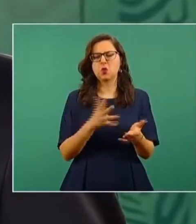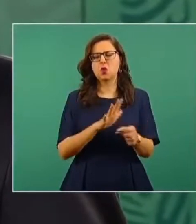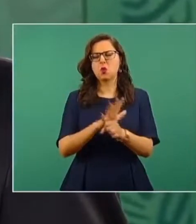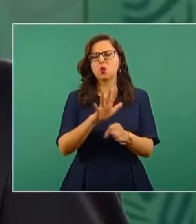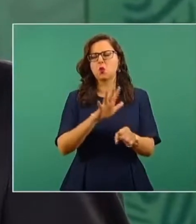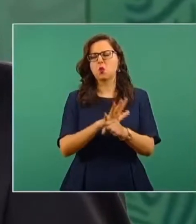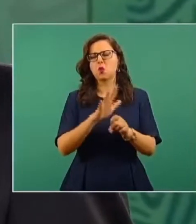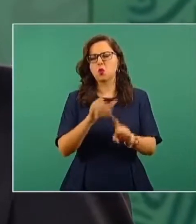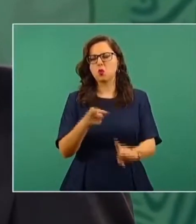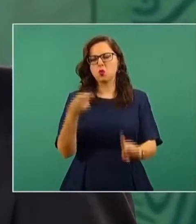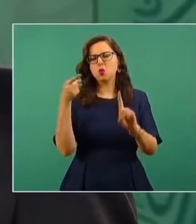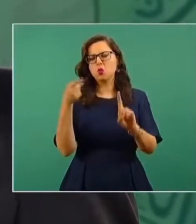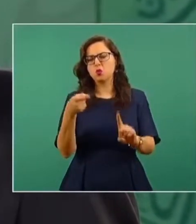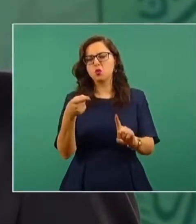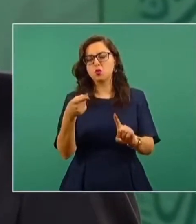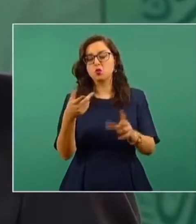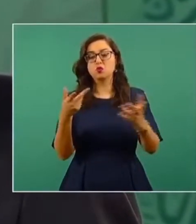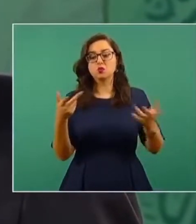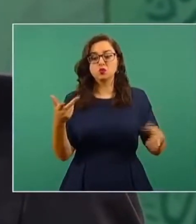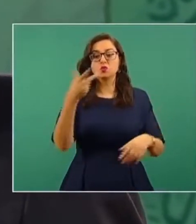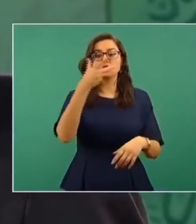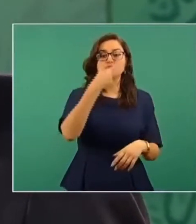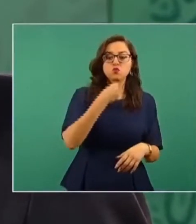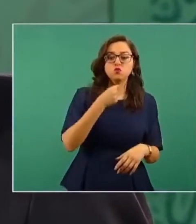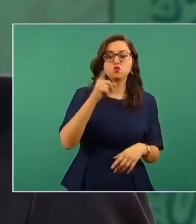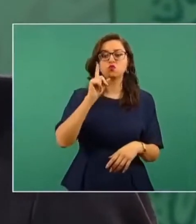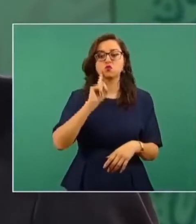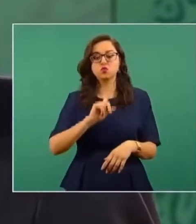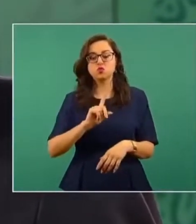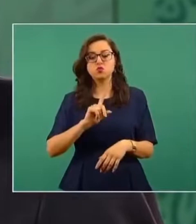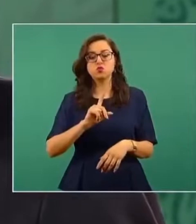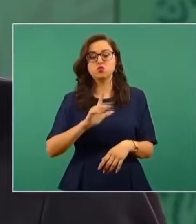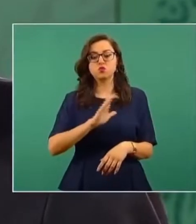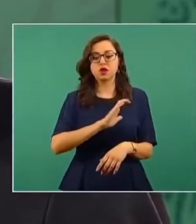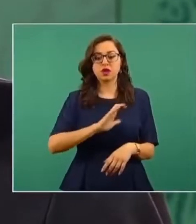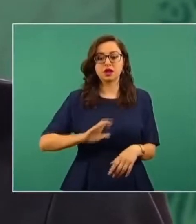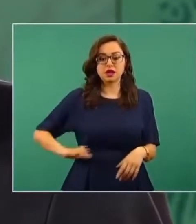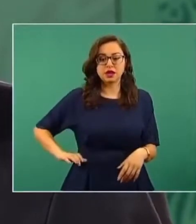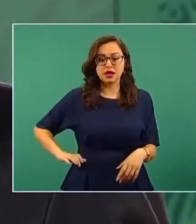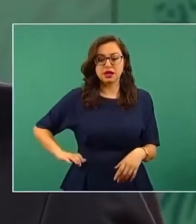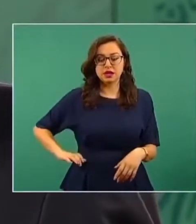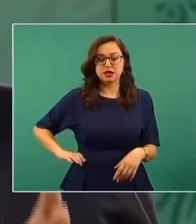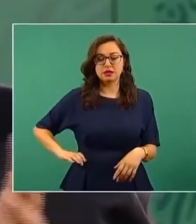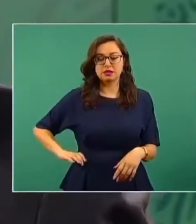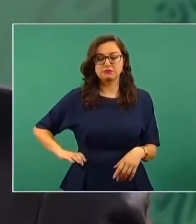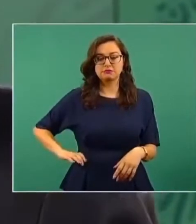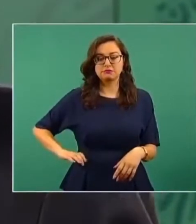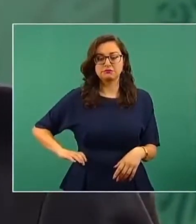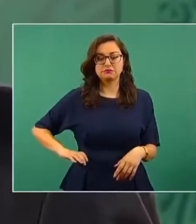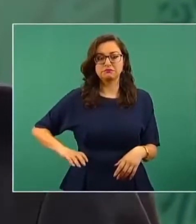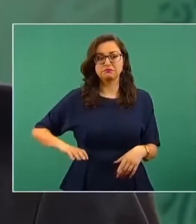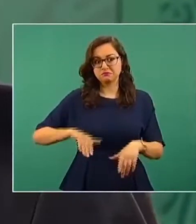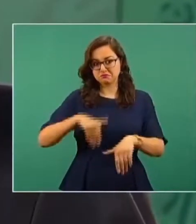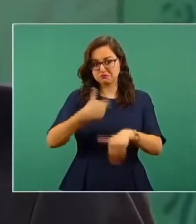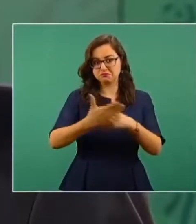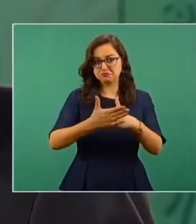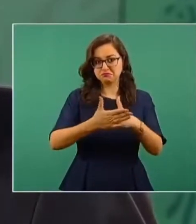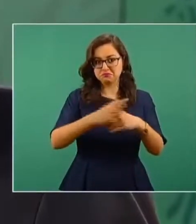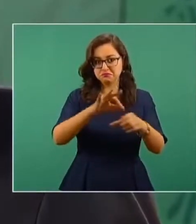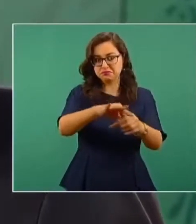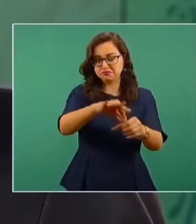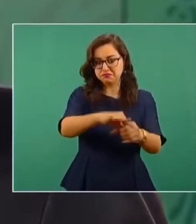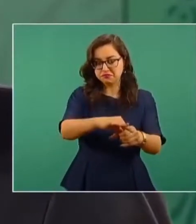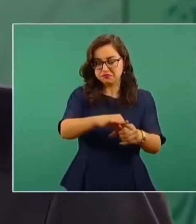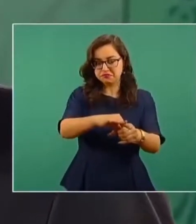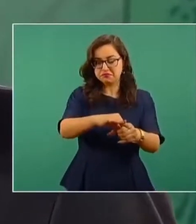solicitada, aceptada por los candidatos porque ya ves que hay